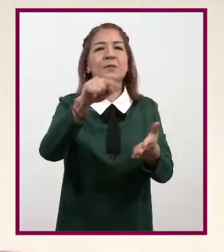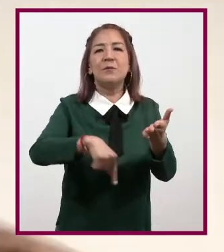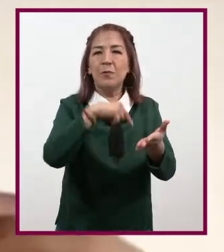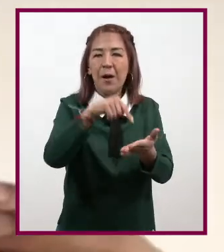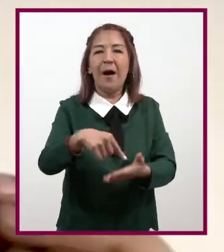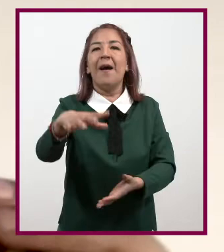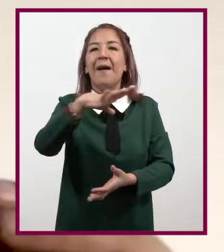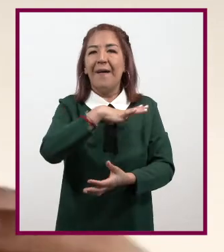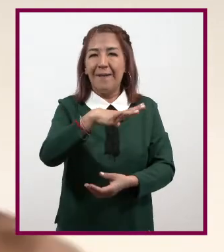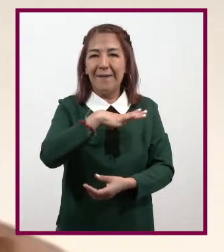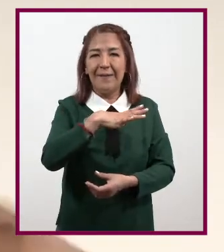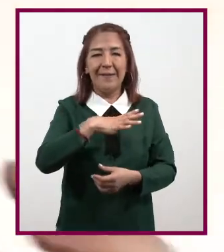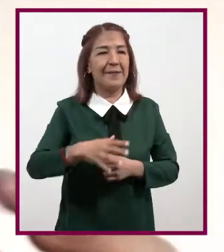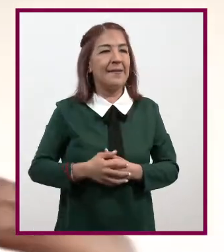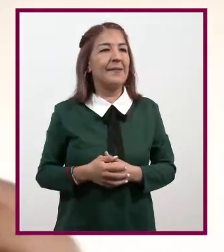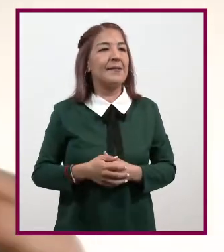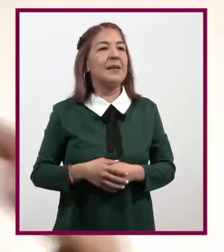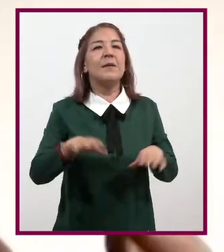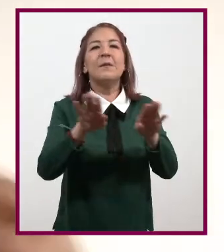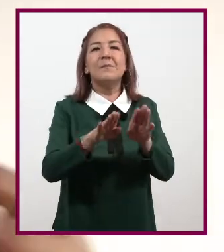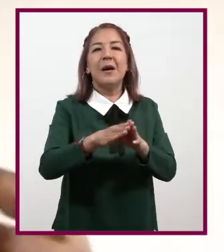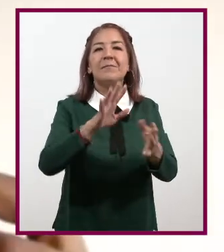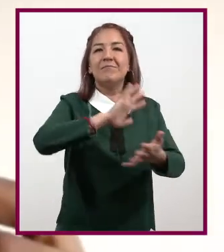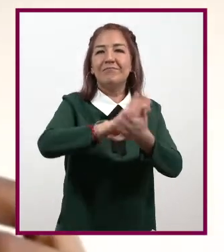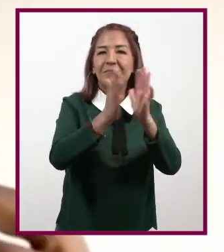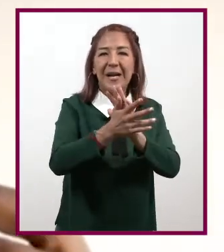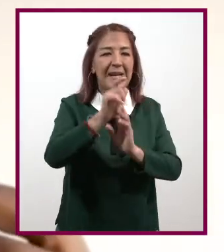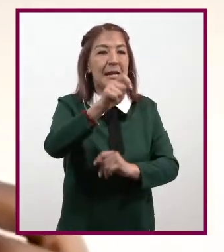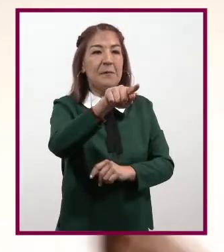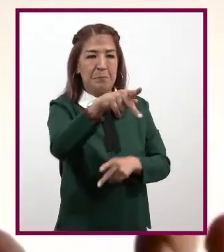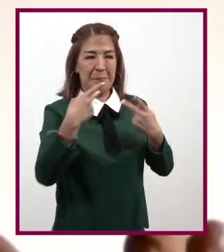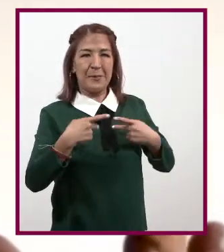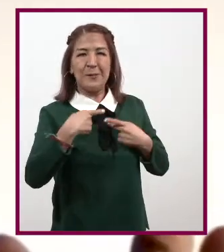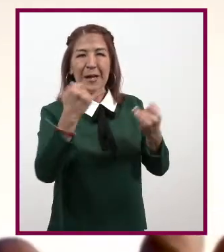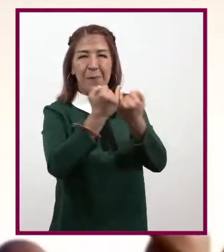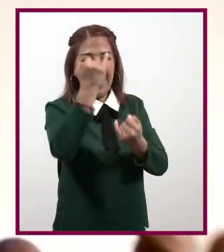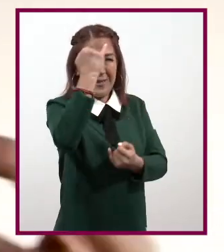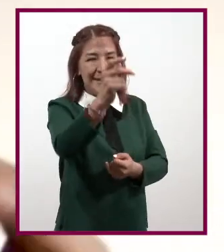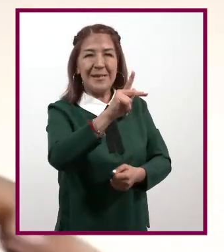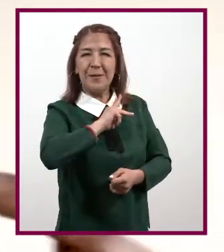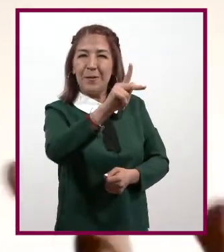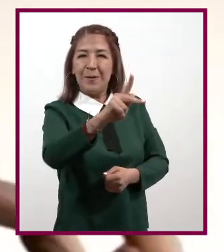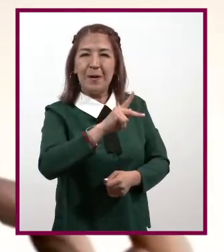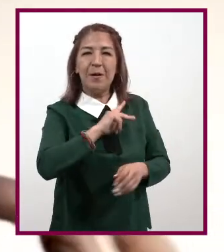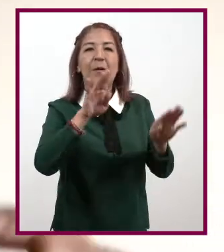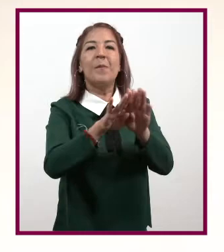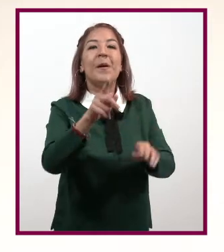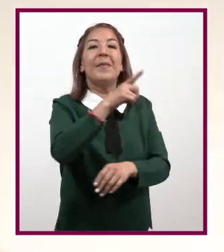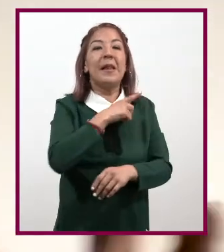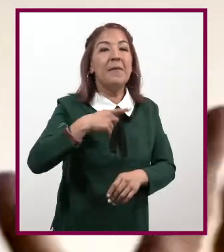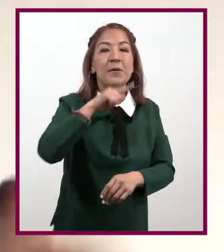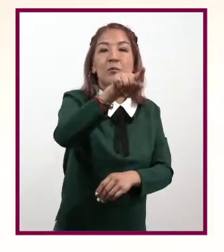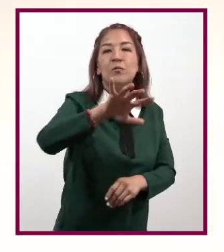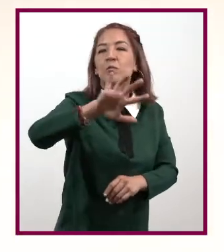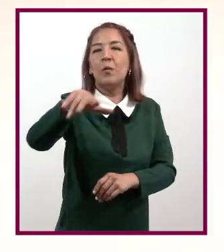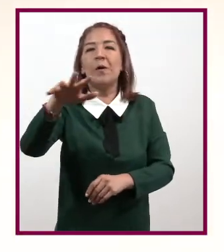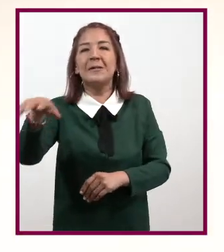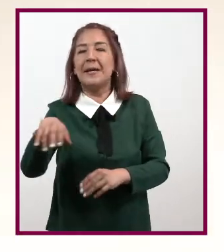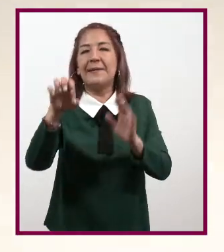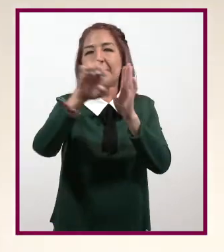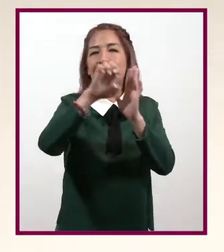sistemas existen ciertos cómplices de tus propias ideas, pero que tienes que encontrarlos. Entonces, por